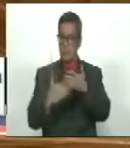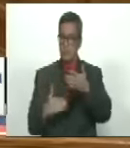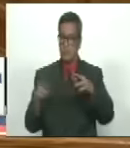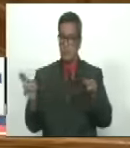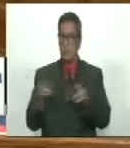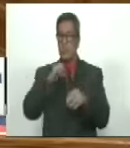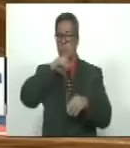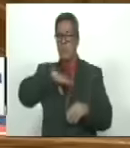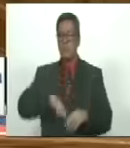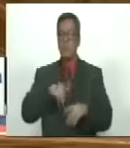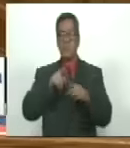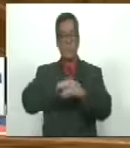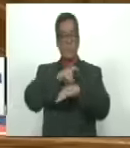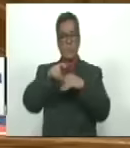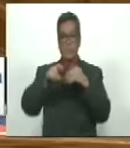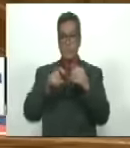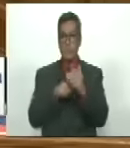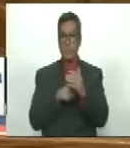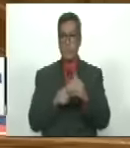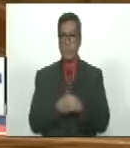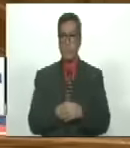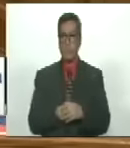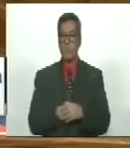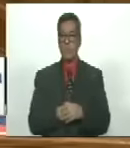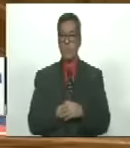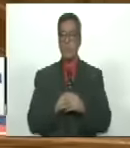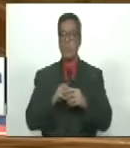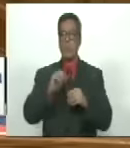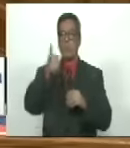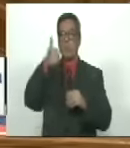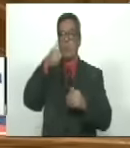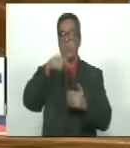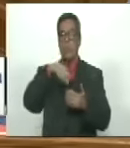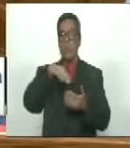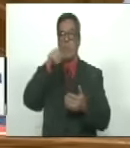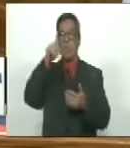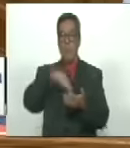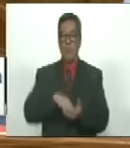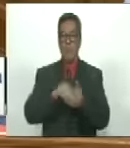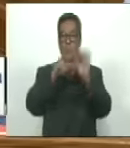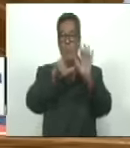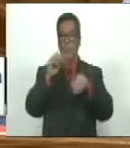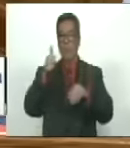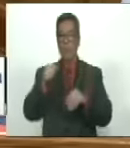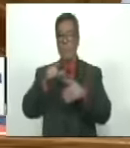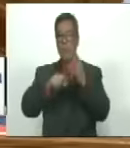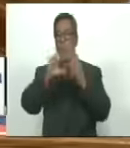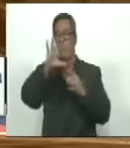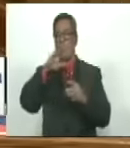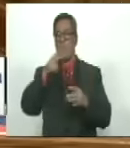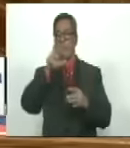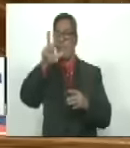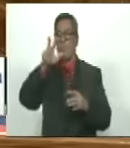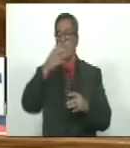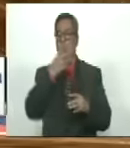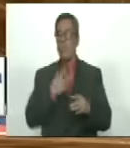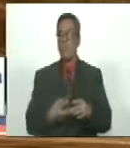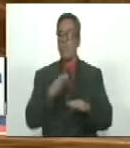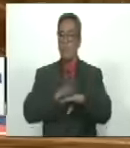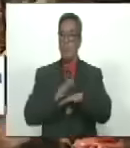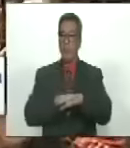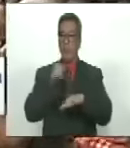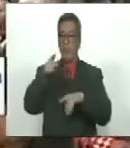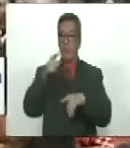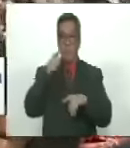histórico completo desde 1810 hasta el día 3 de diciembre lo que ha pasado.